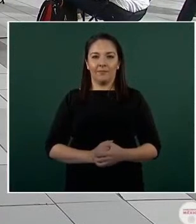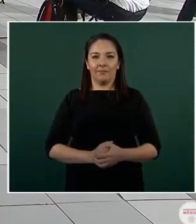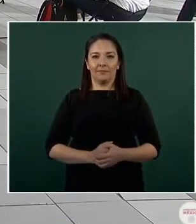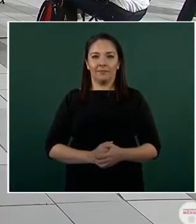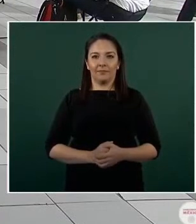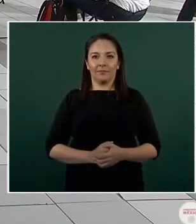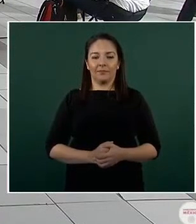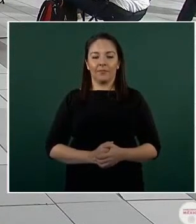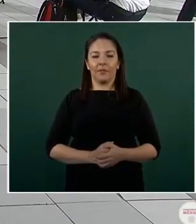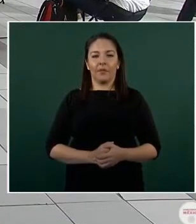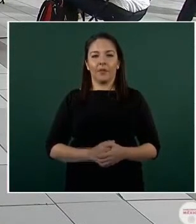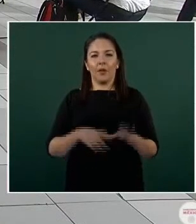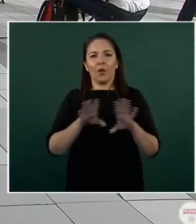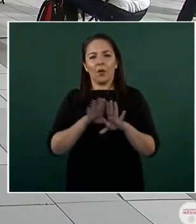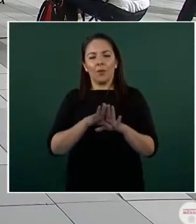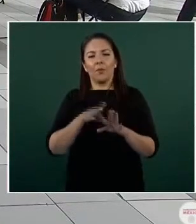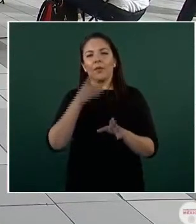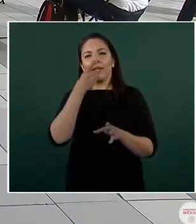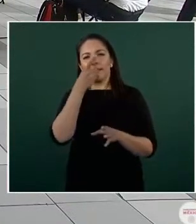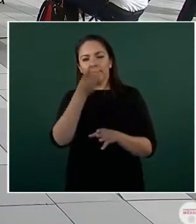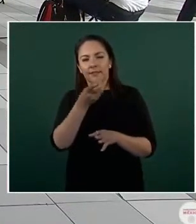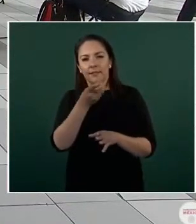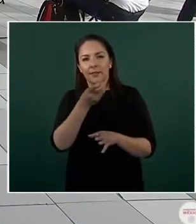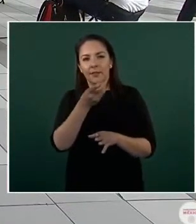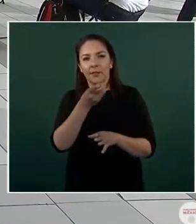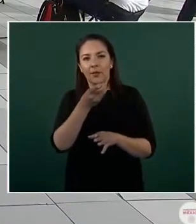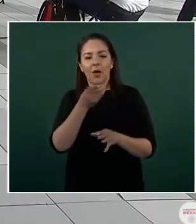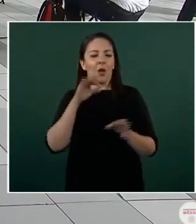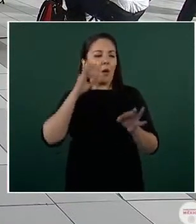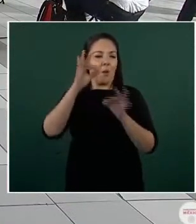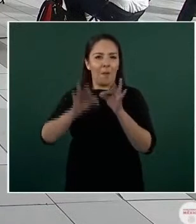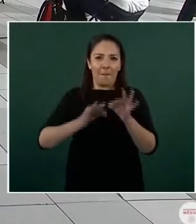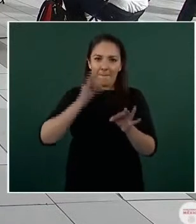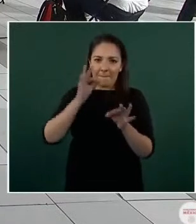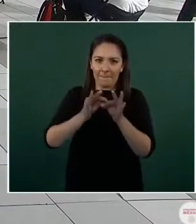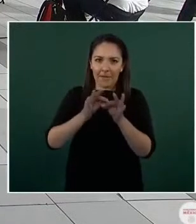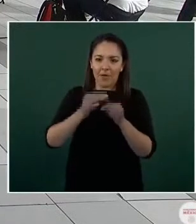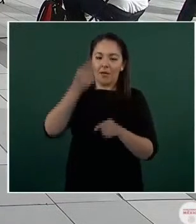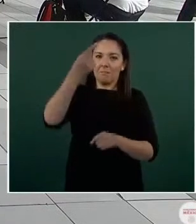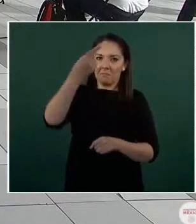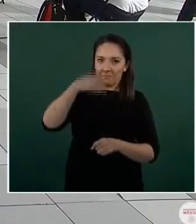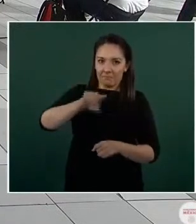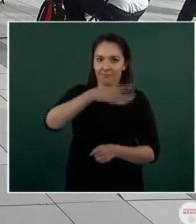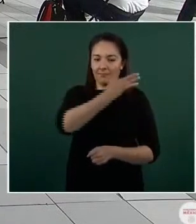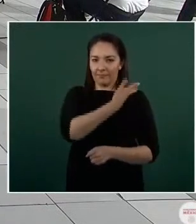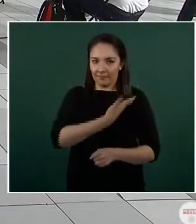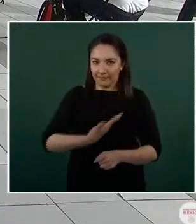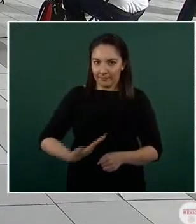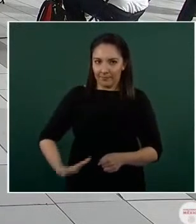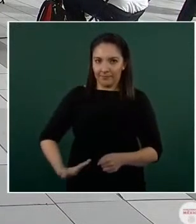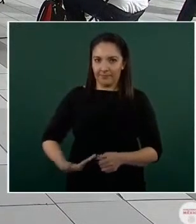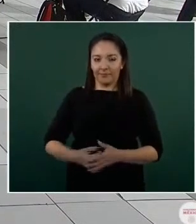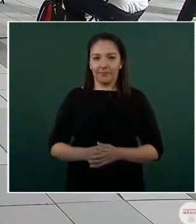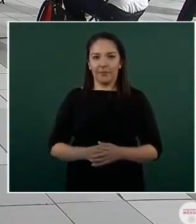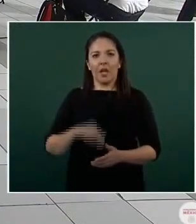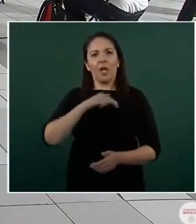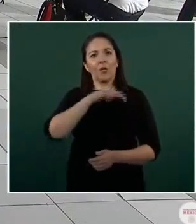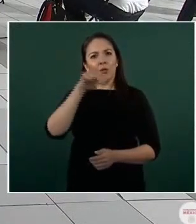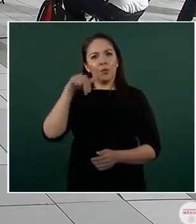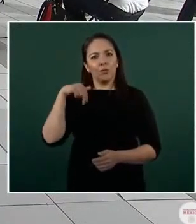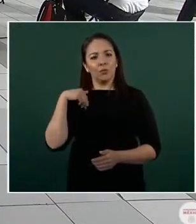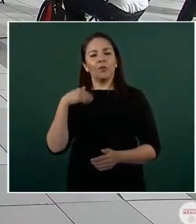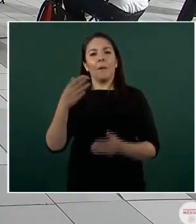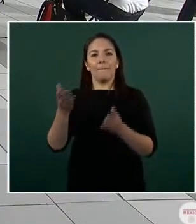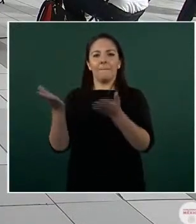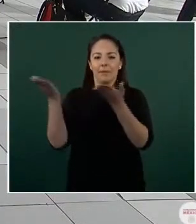sí, como decía, en cumplimiento a la instrucción del señor presidente, estuvimos aquí